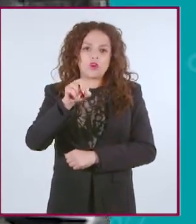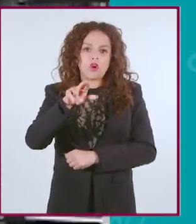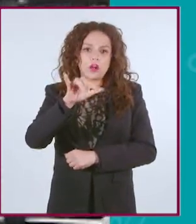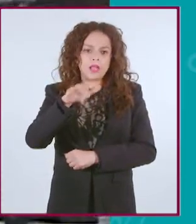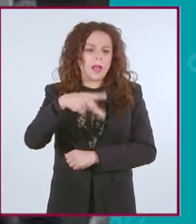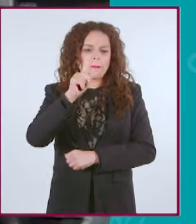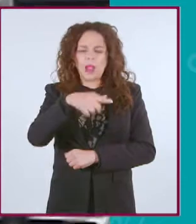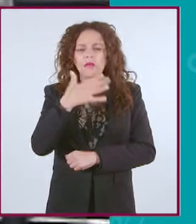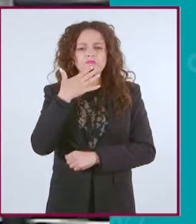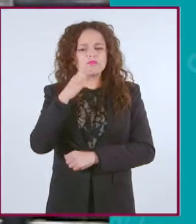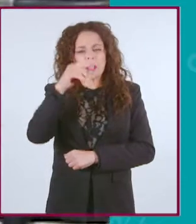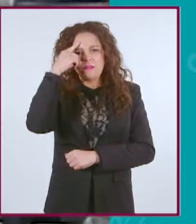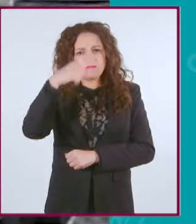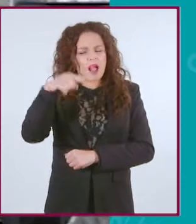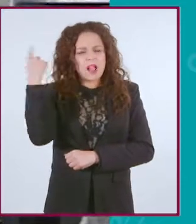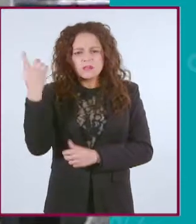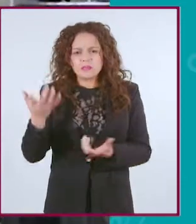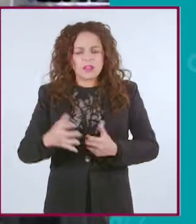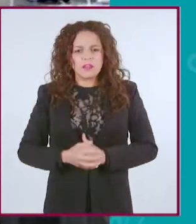una